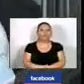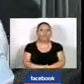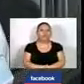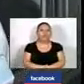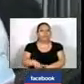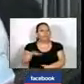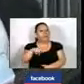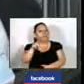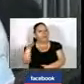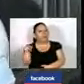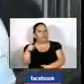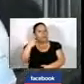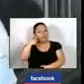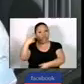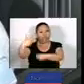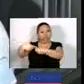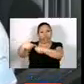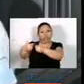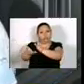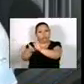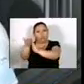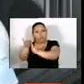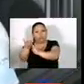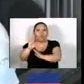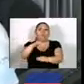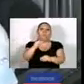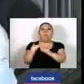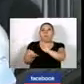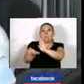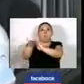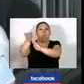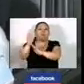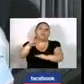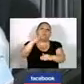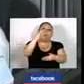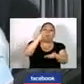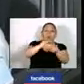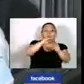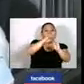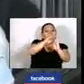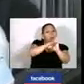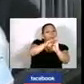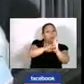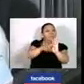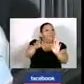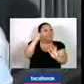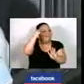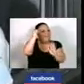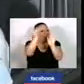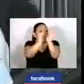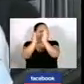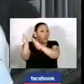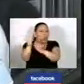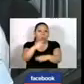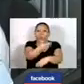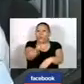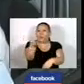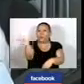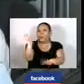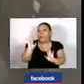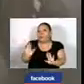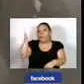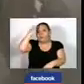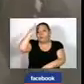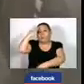aumenta a un porcentaje mayor y disminuye a un porcentaje menor. Entonces, y lógicamente pues todo sube, todo se mueve a base de